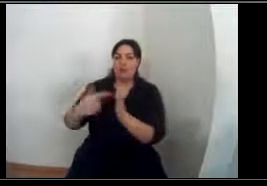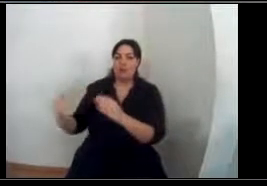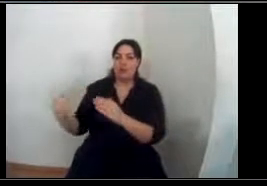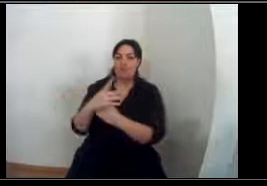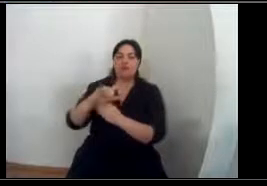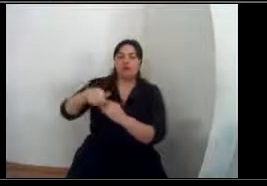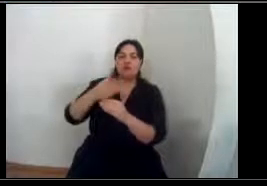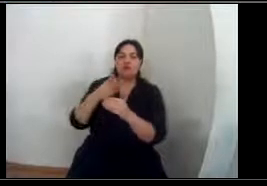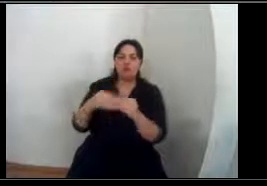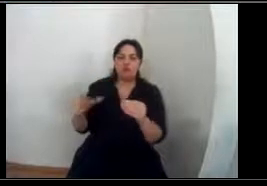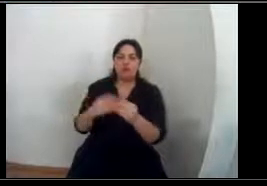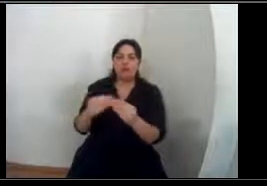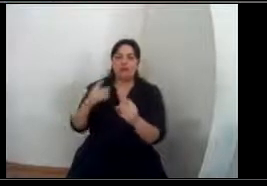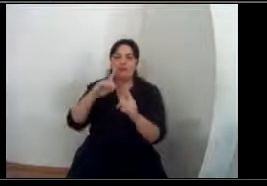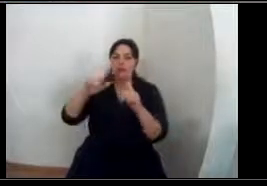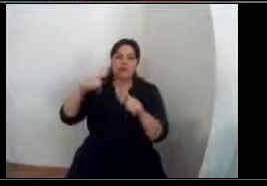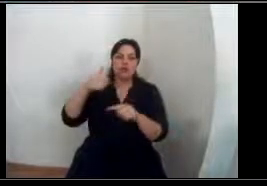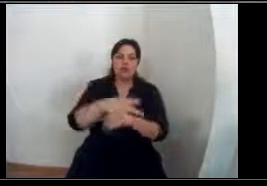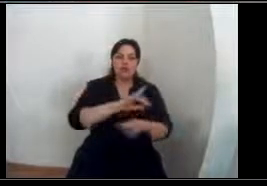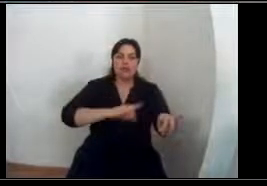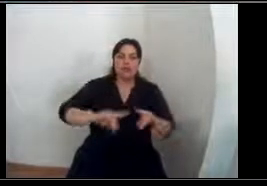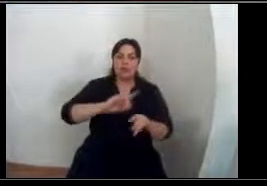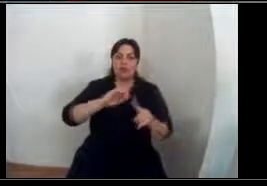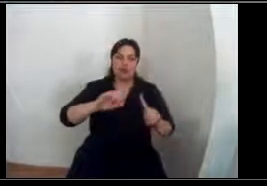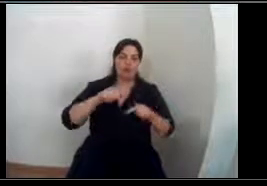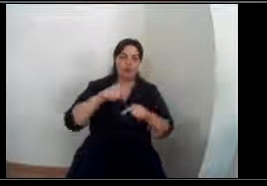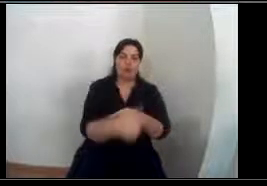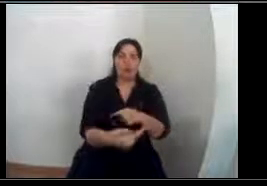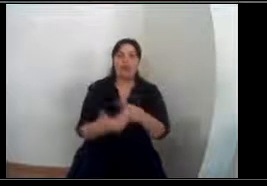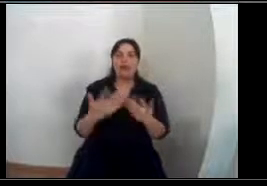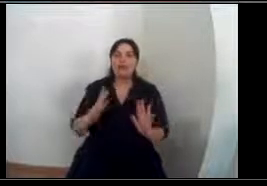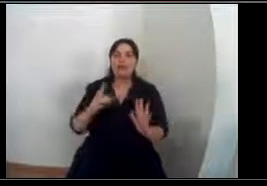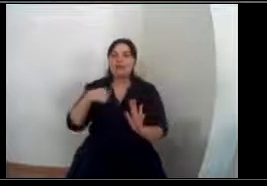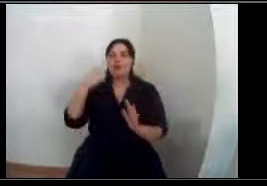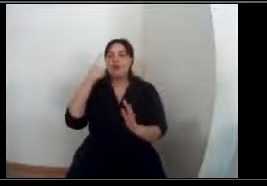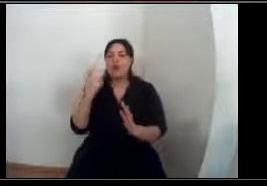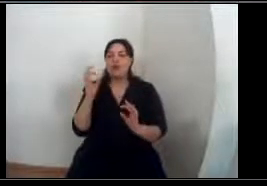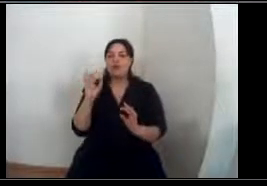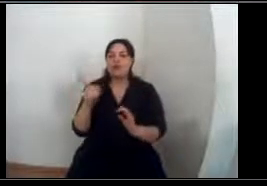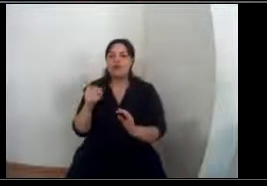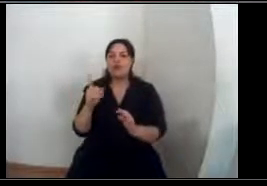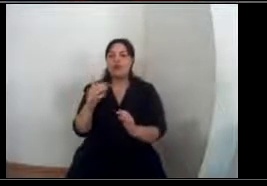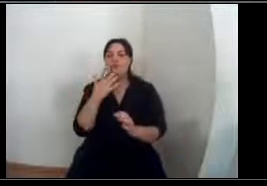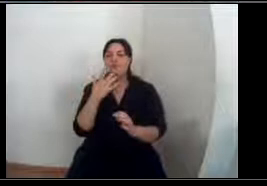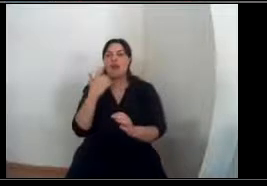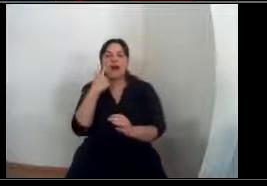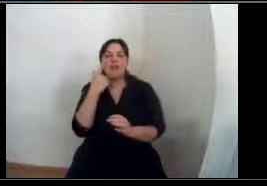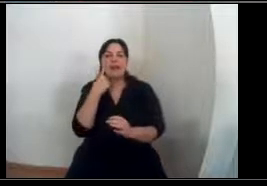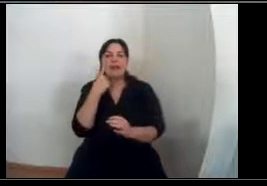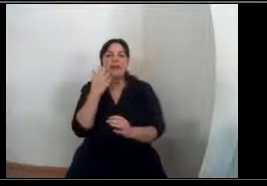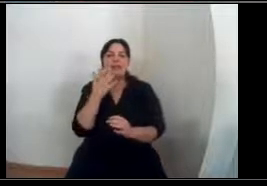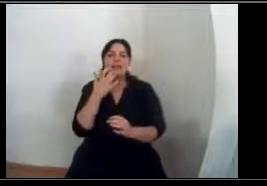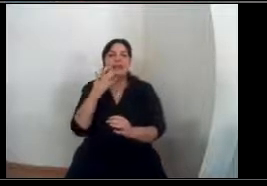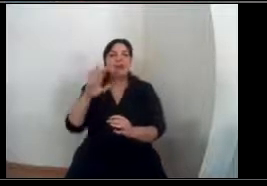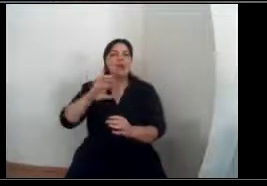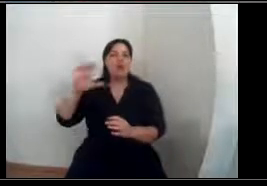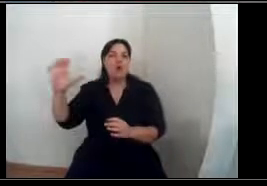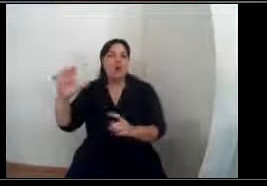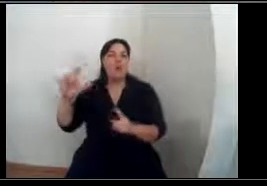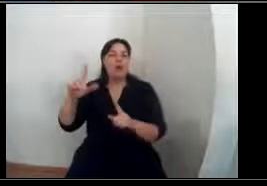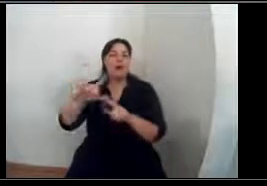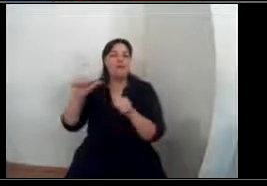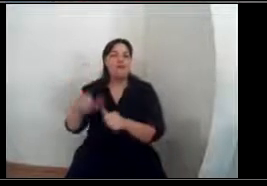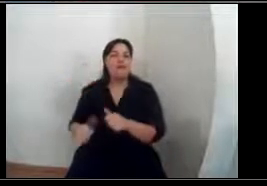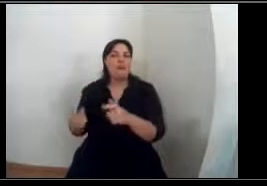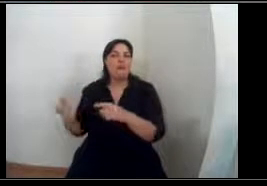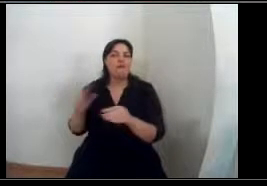fin que repercuta directamente en nuestro territorio. Entonces, yo creo que no se trata de posicionarse sobre si Europa y los mecanismos de